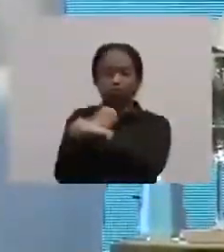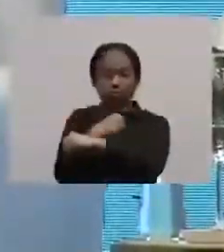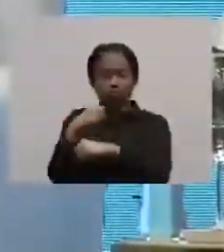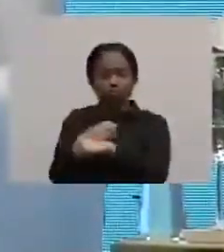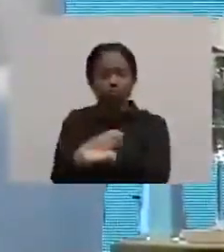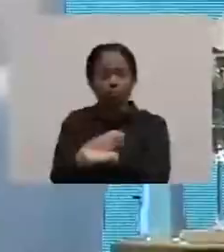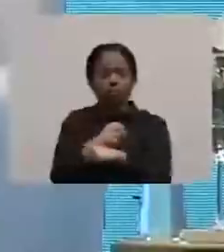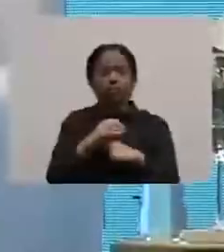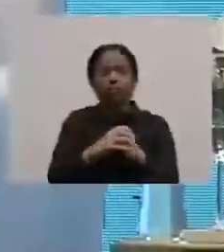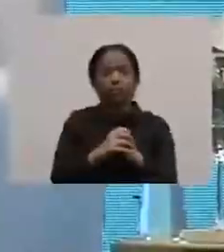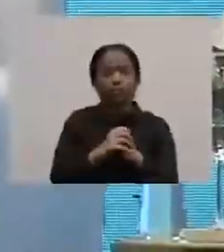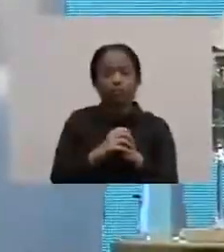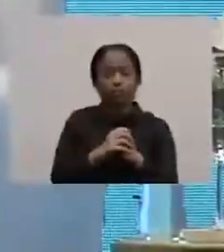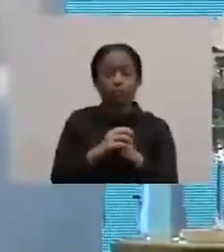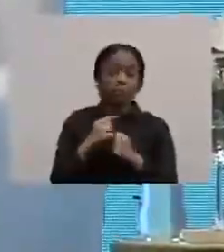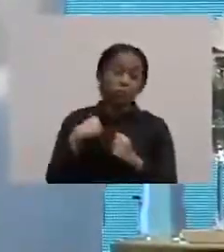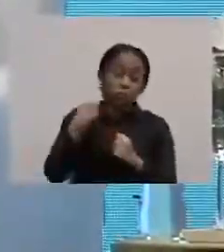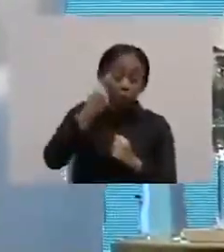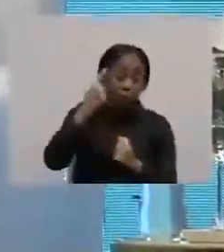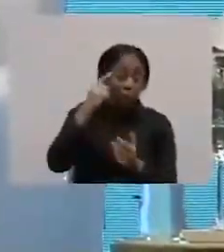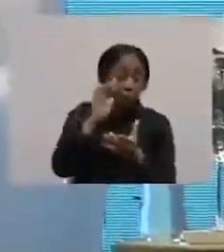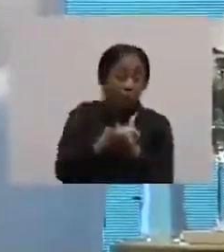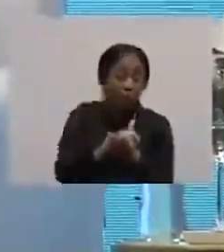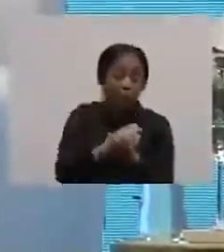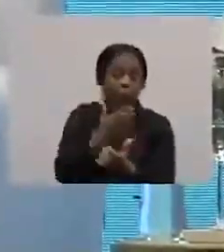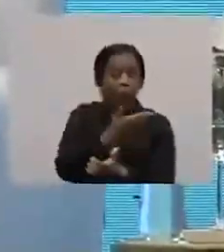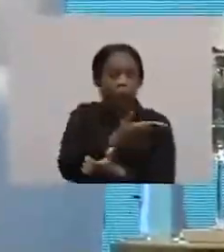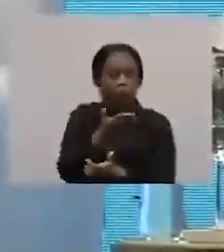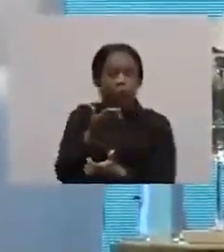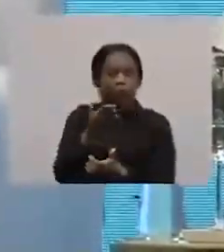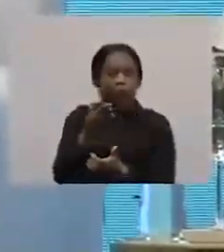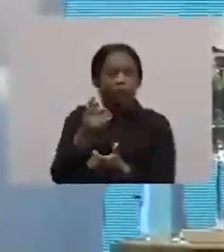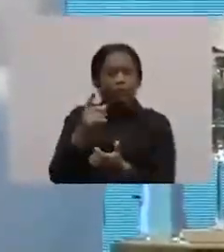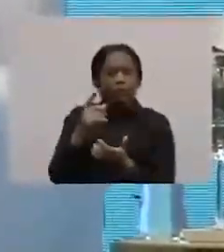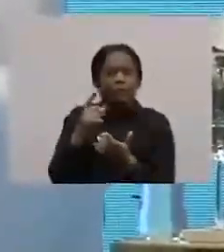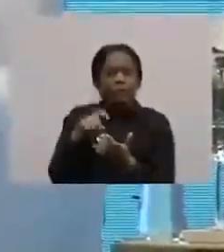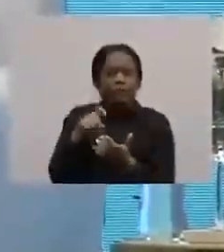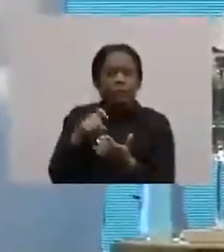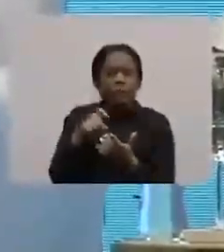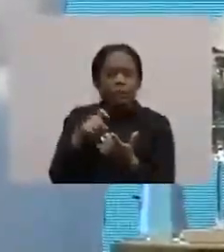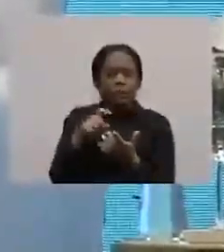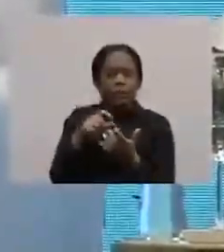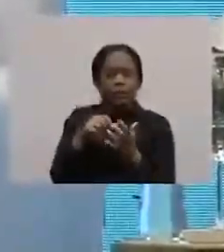pública. Y yo creo que ahí es donde ustedes tienen que afinar, digamos,